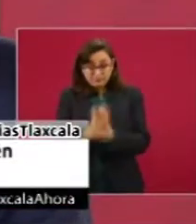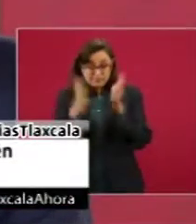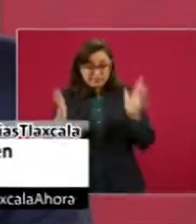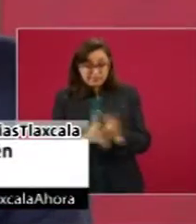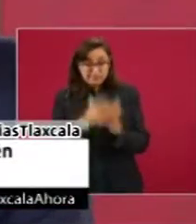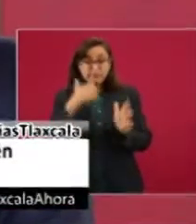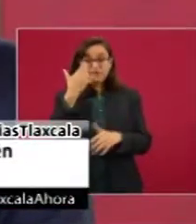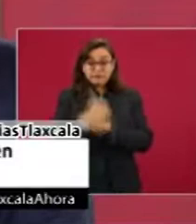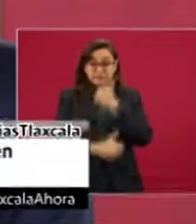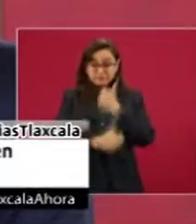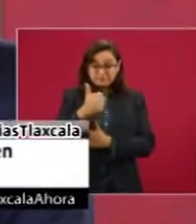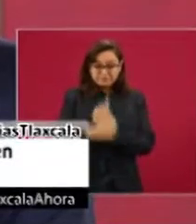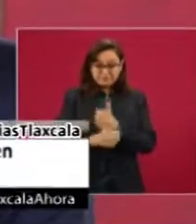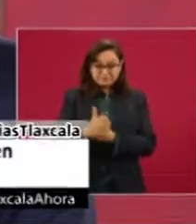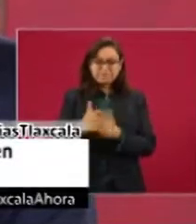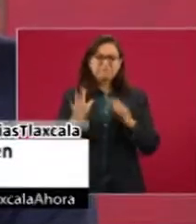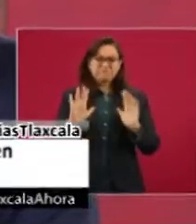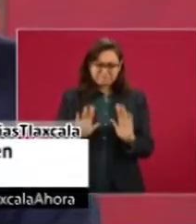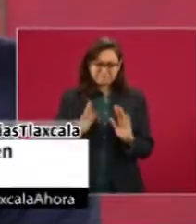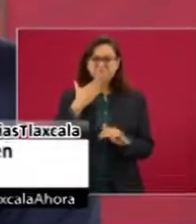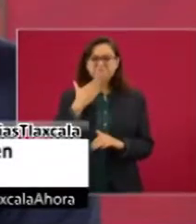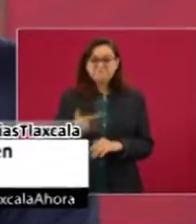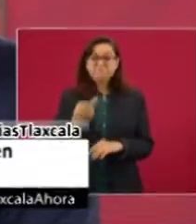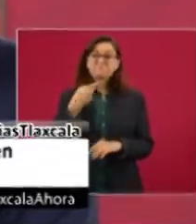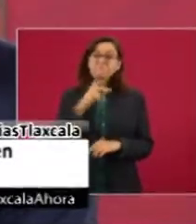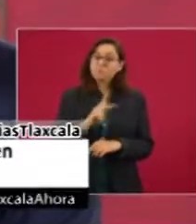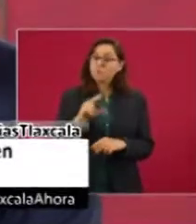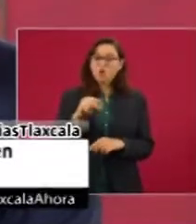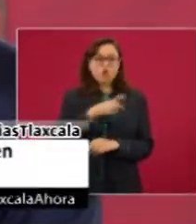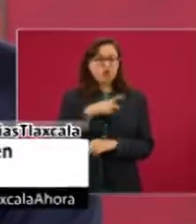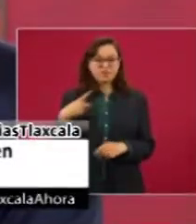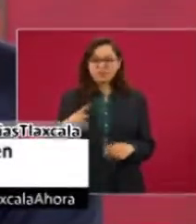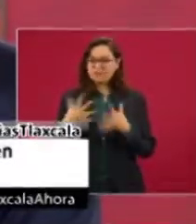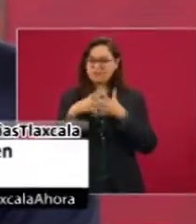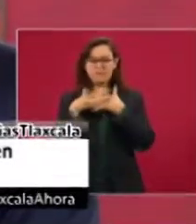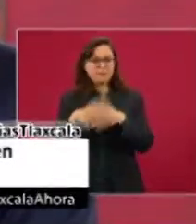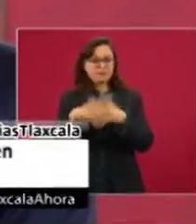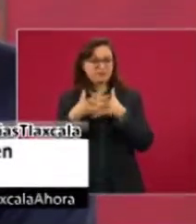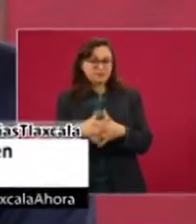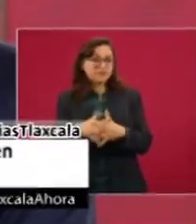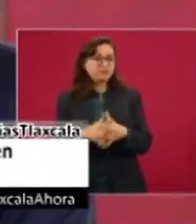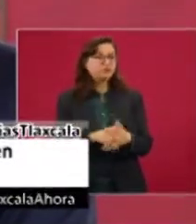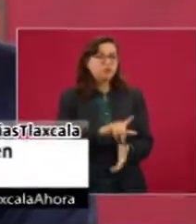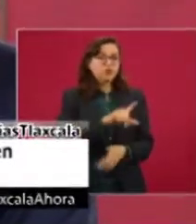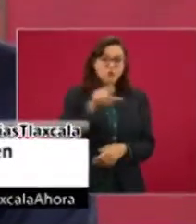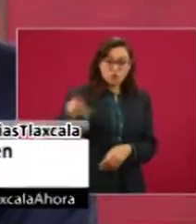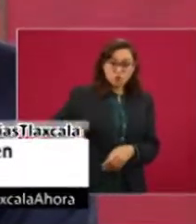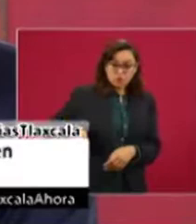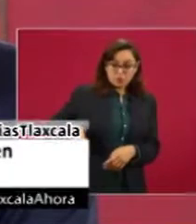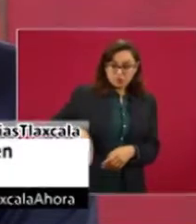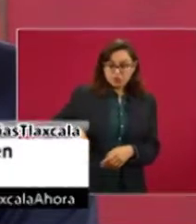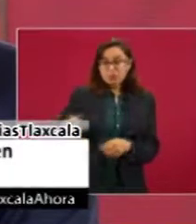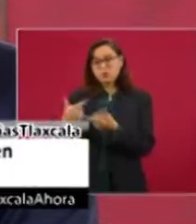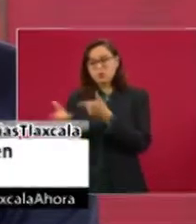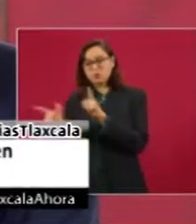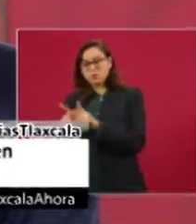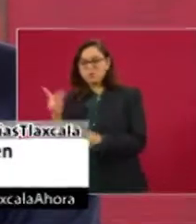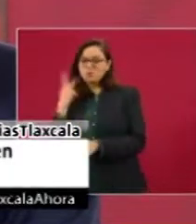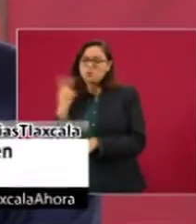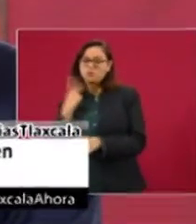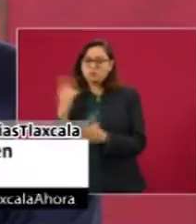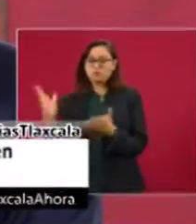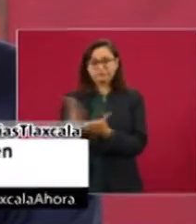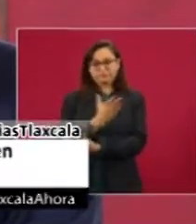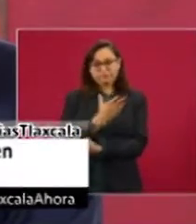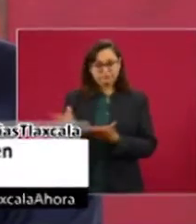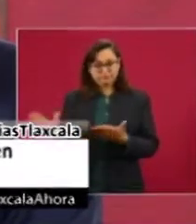cosechas. No hay límite de apoyos porque esa es función del gobierno. Explicó que habrá varios encargados de la revisión de los beneficiarios de los fideicomisos.